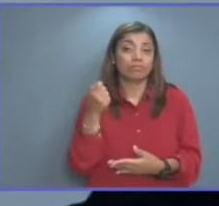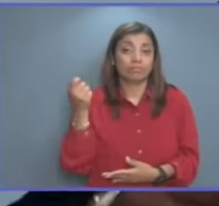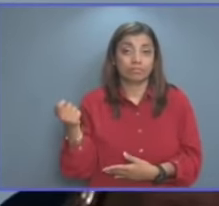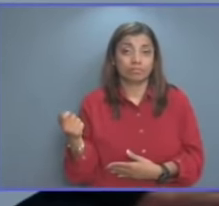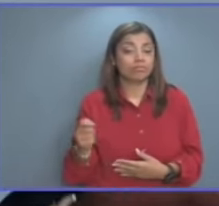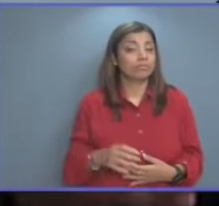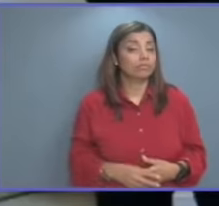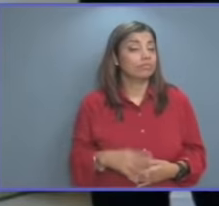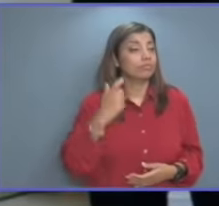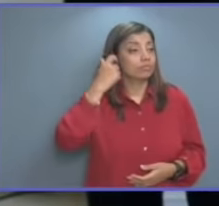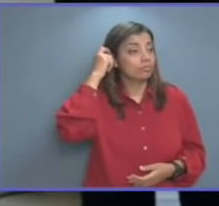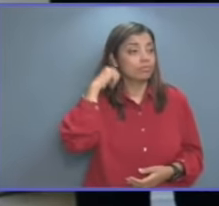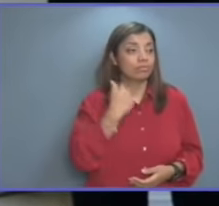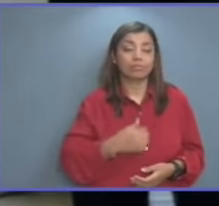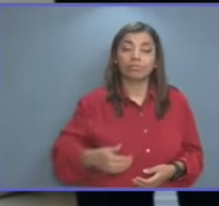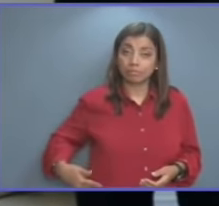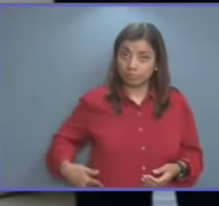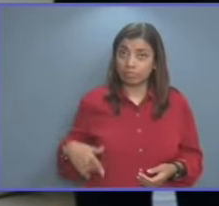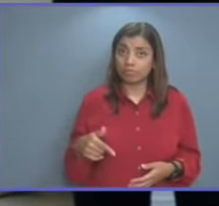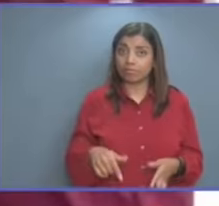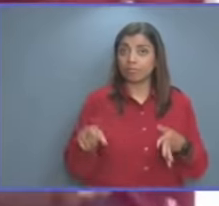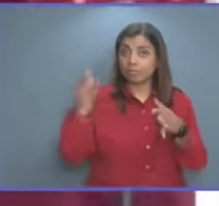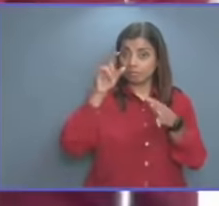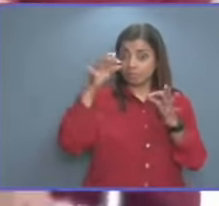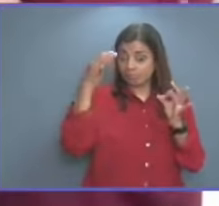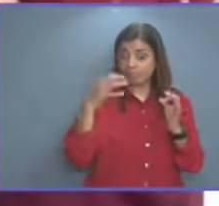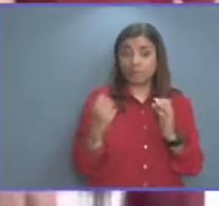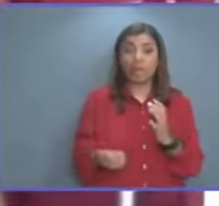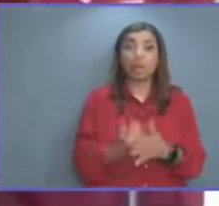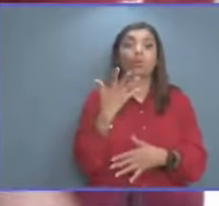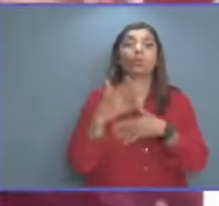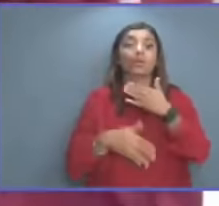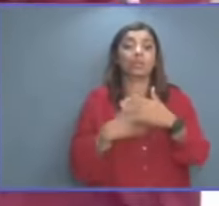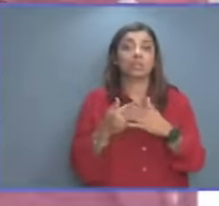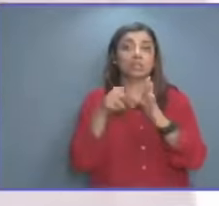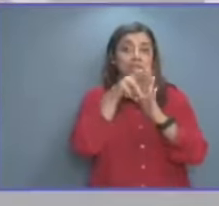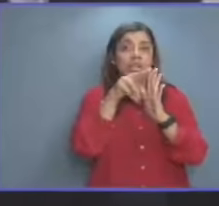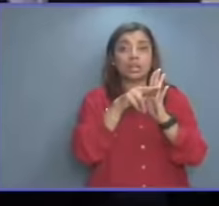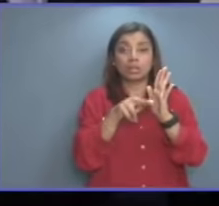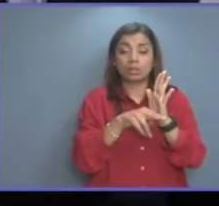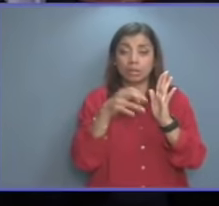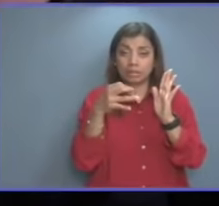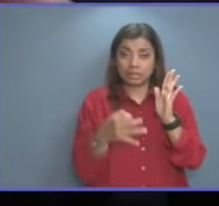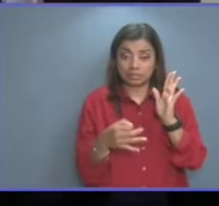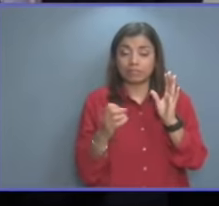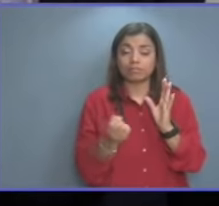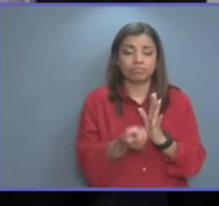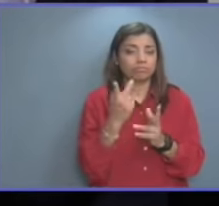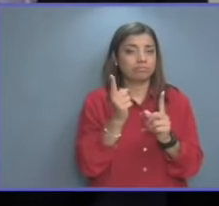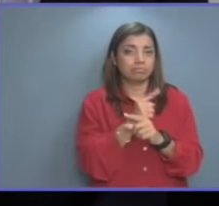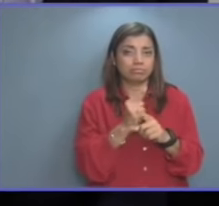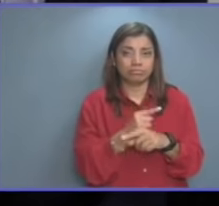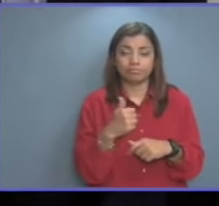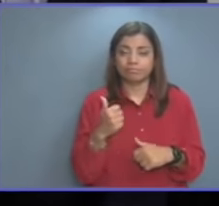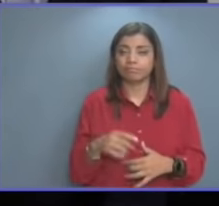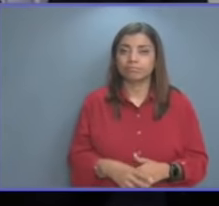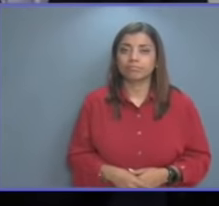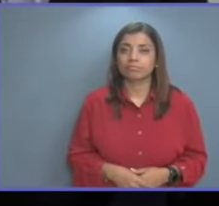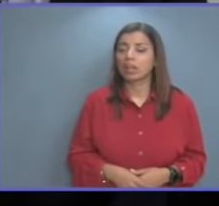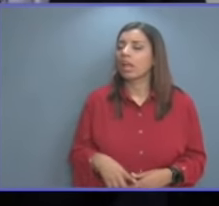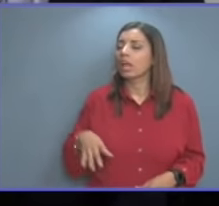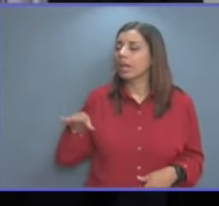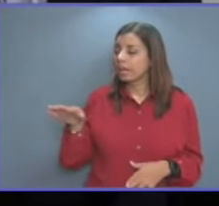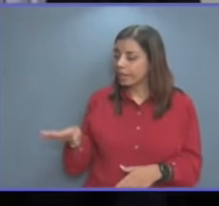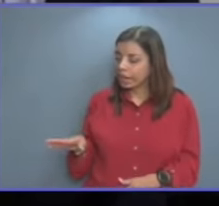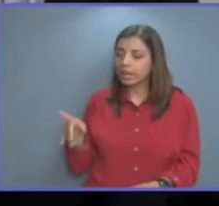institución dijo sentirse feliz y satisfecho por la actualización de esta normativa y ahora gracias al apoyo de